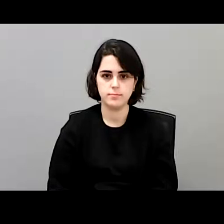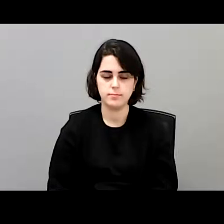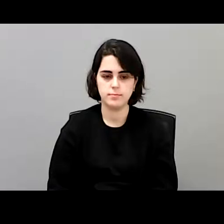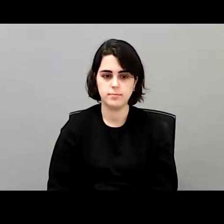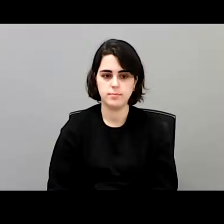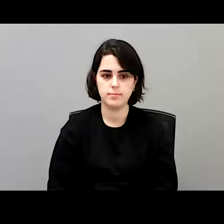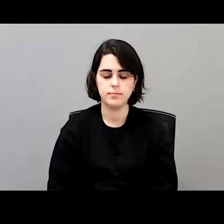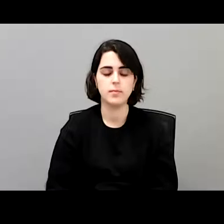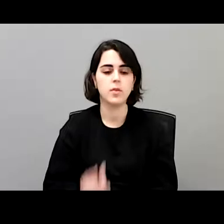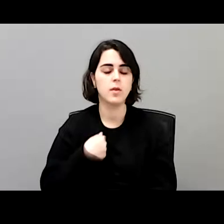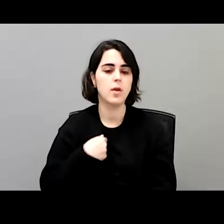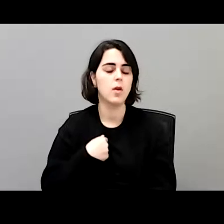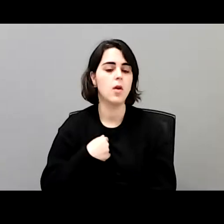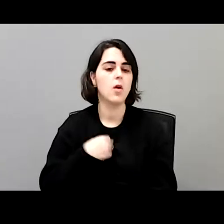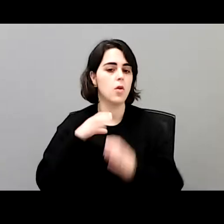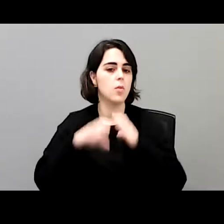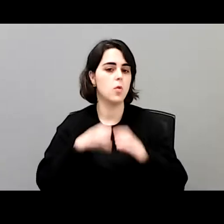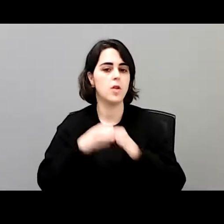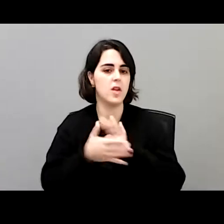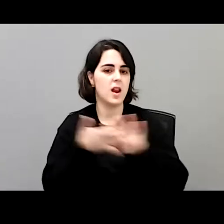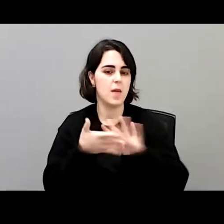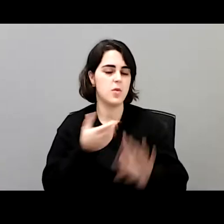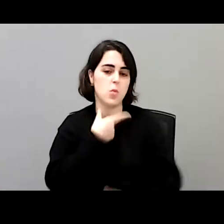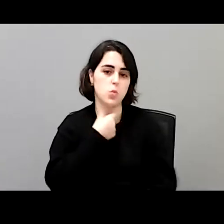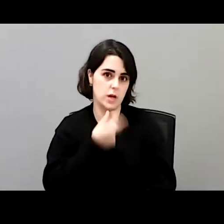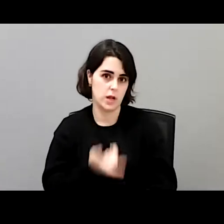Me gustaría poder comunicarme más rápido.